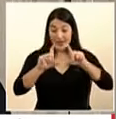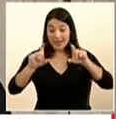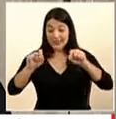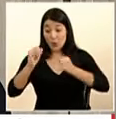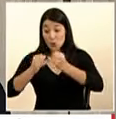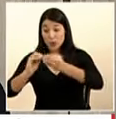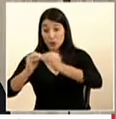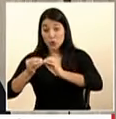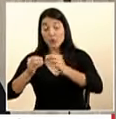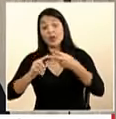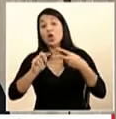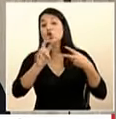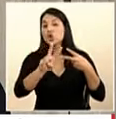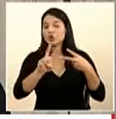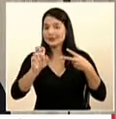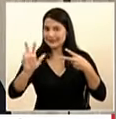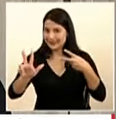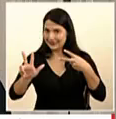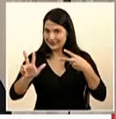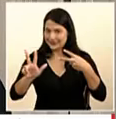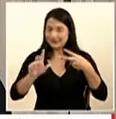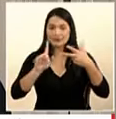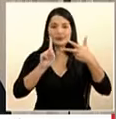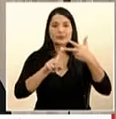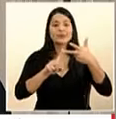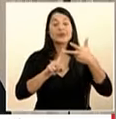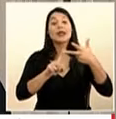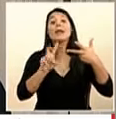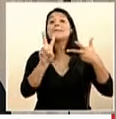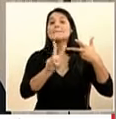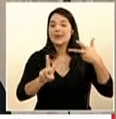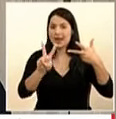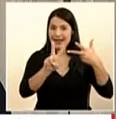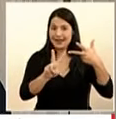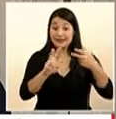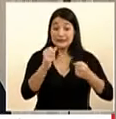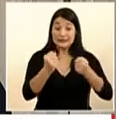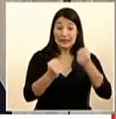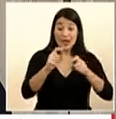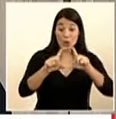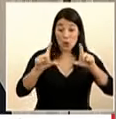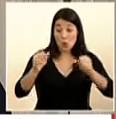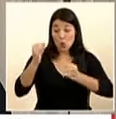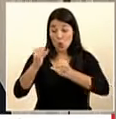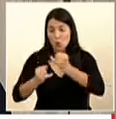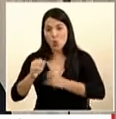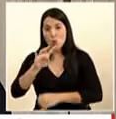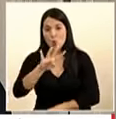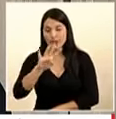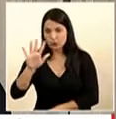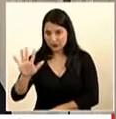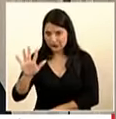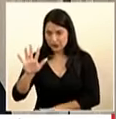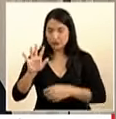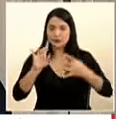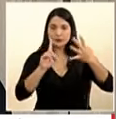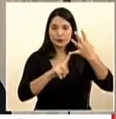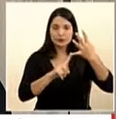placa finalice en 2 y 3 el día viernes vehículos cuya placa finalice en 4 y 5